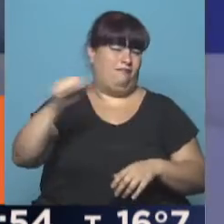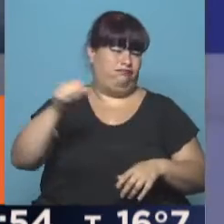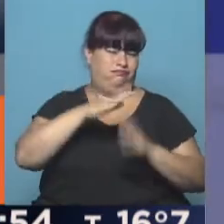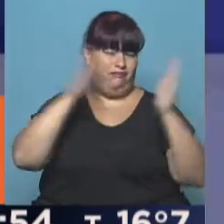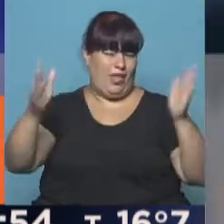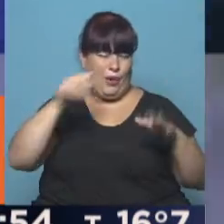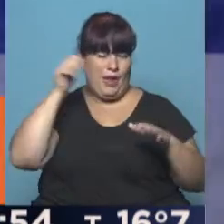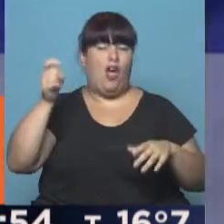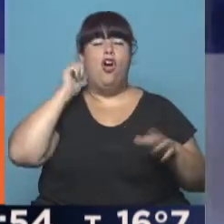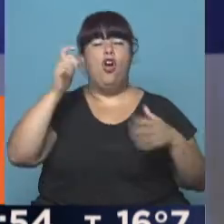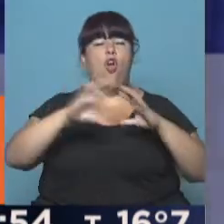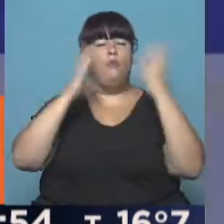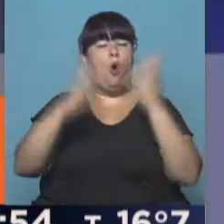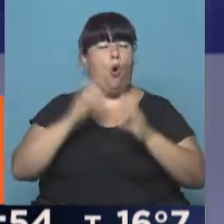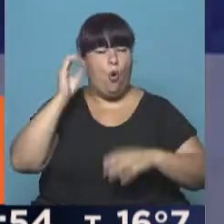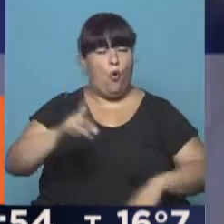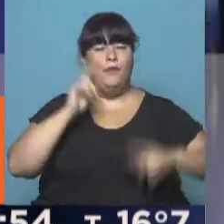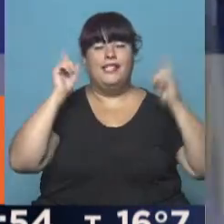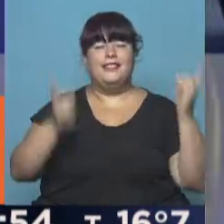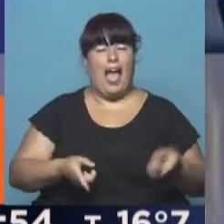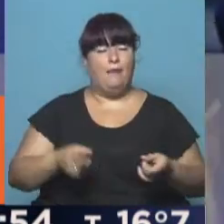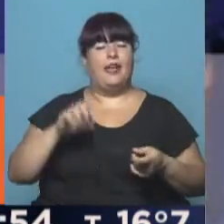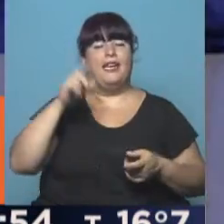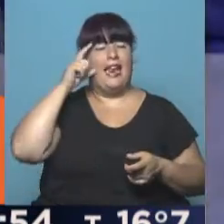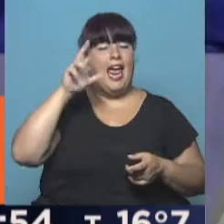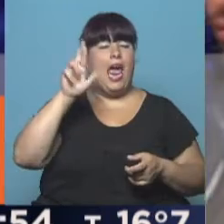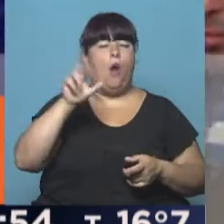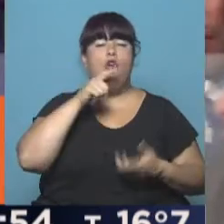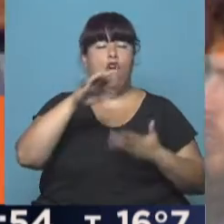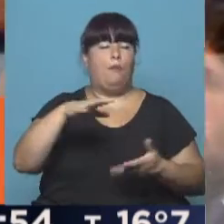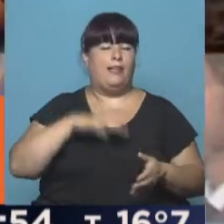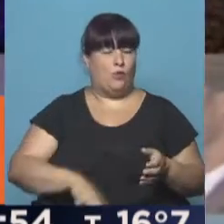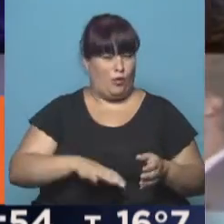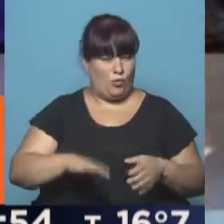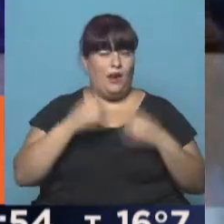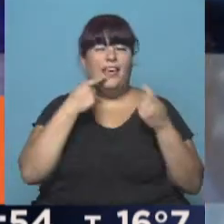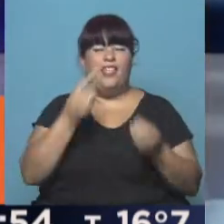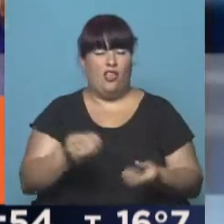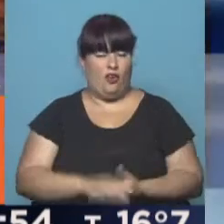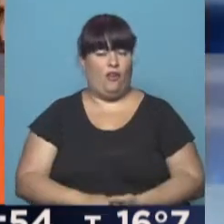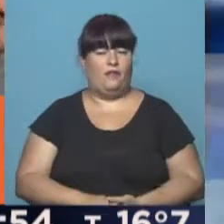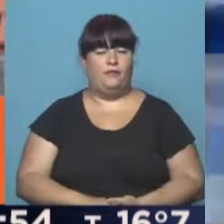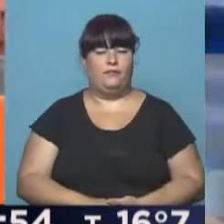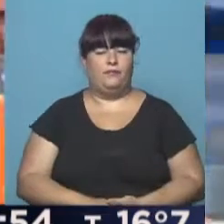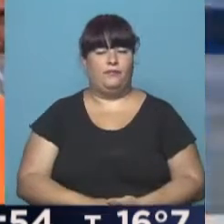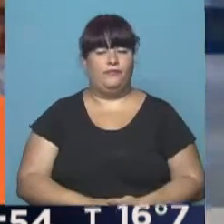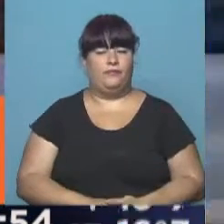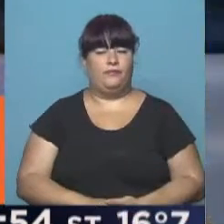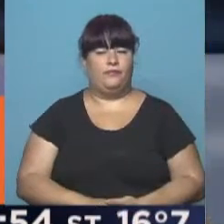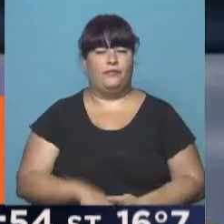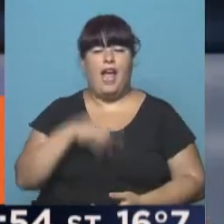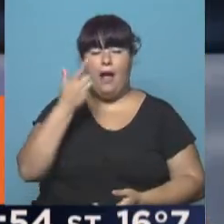temporada, consiguió el Mundial de Clubes y además la Eurocopa con su selección Portugal. Esto decía. Coisa